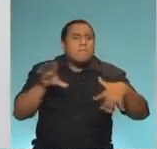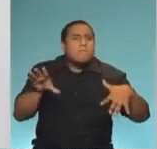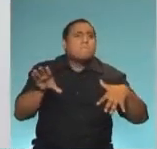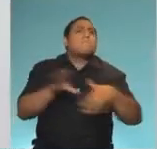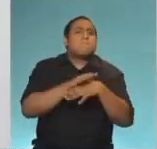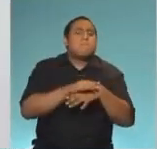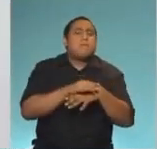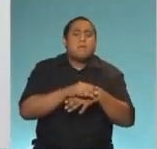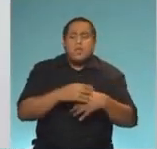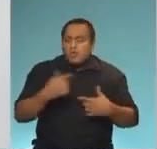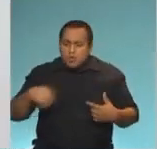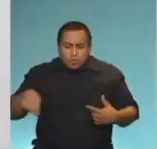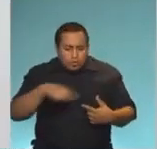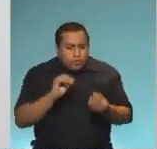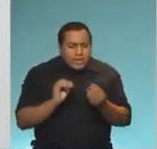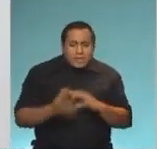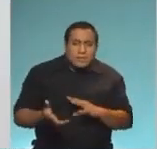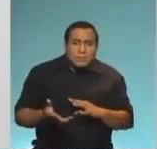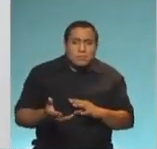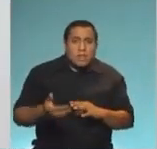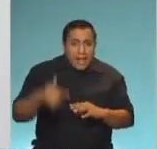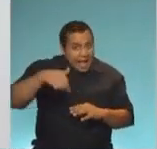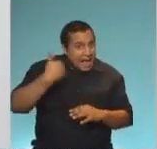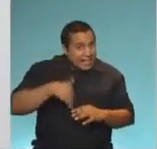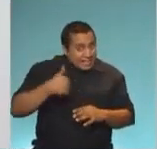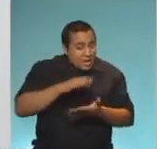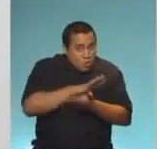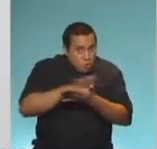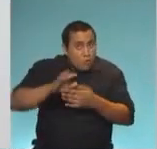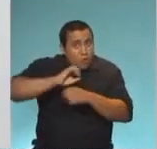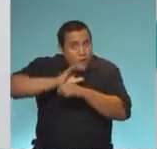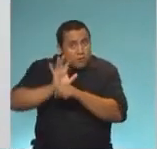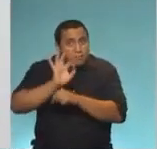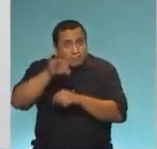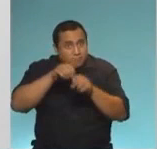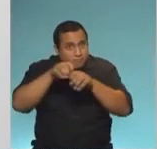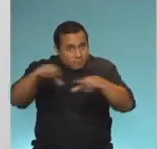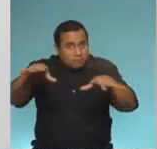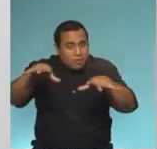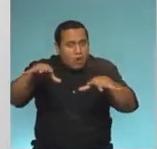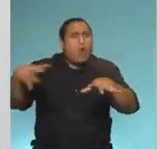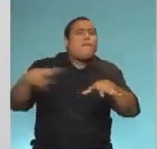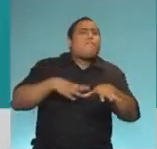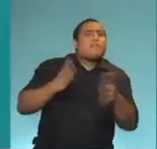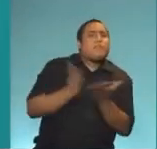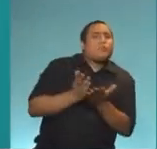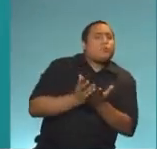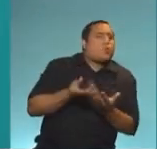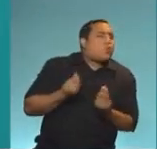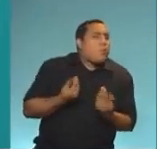precisa para saber qué hacemos. ¿Está circulando en la Argentina esta cepa? ¿Falta todavía alguna parte del estudio?